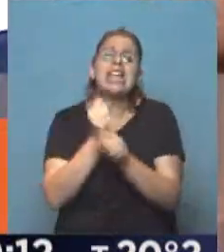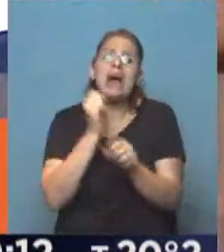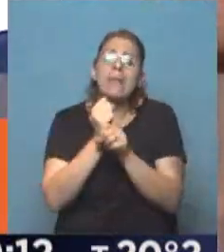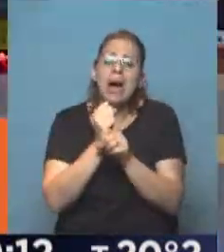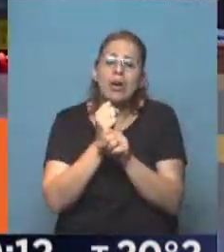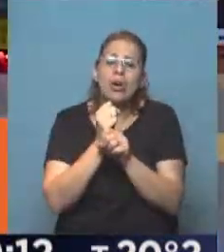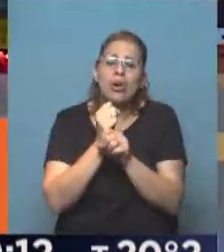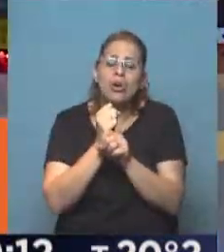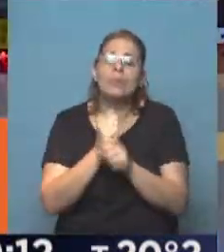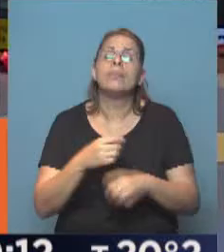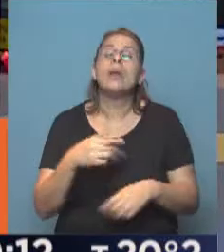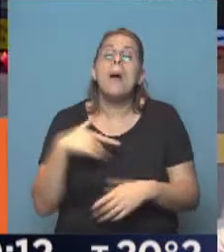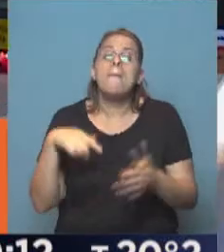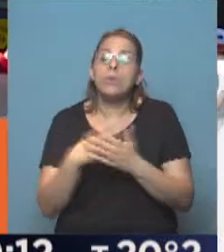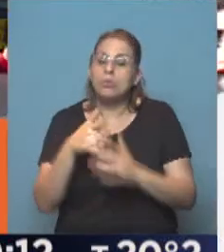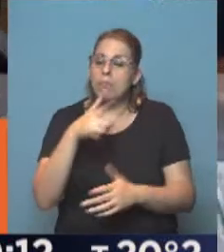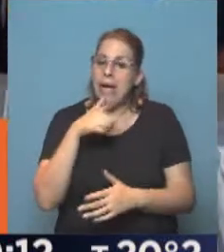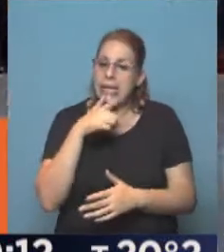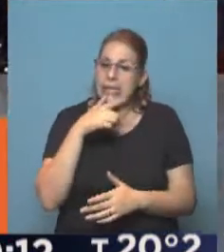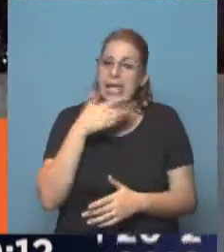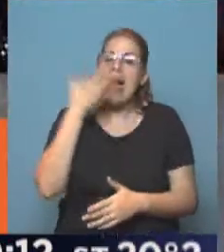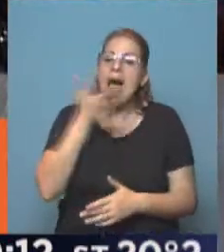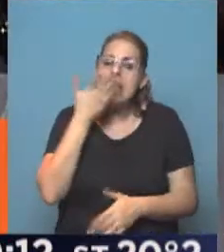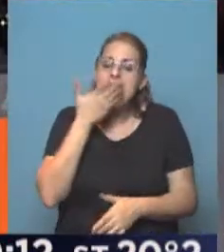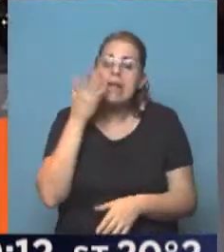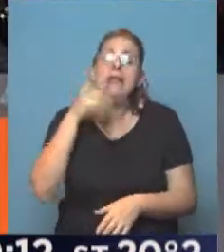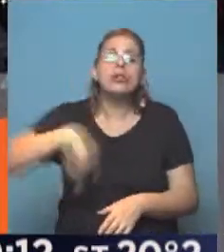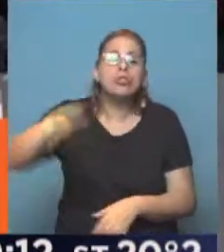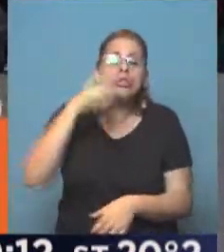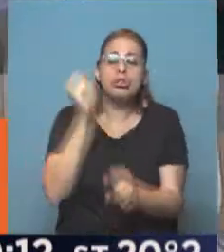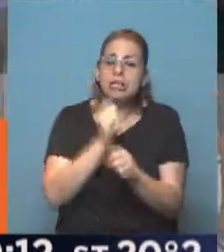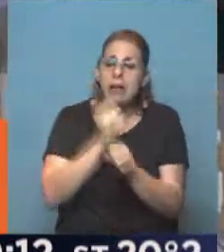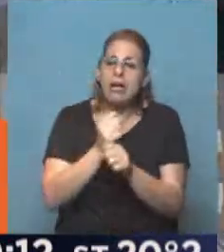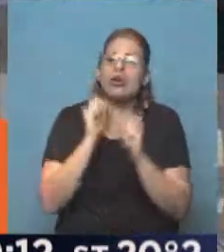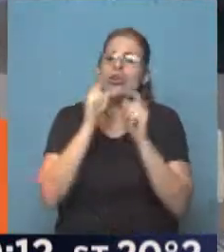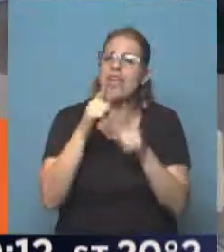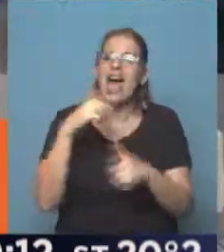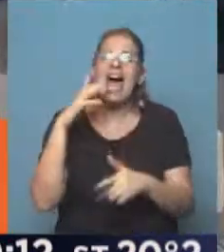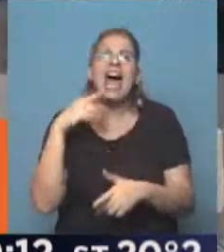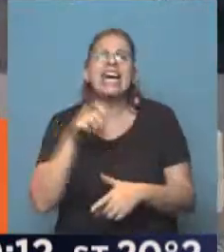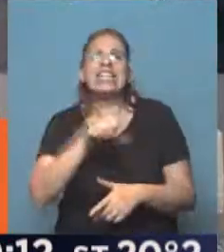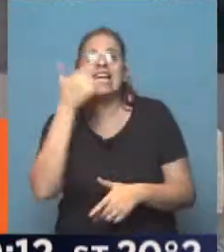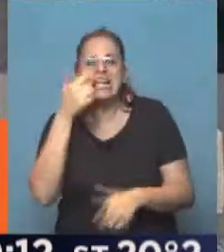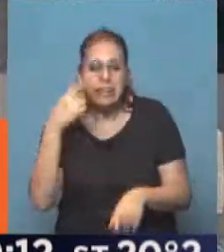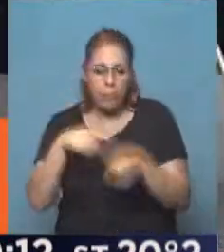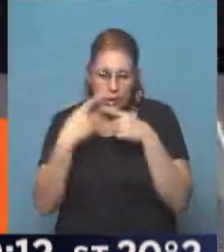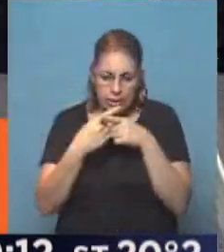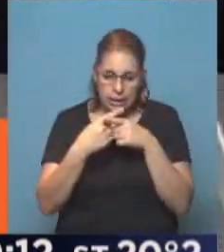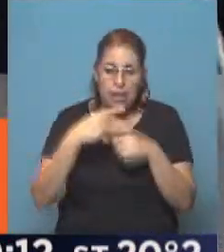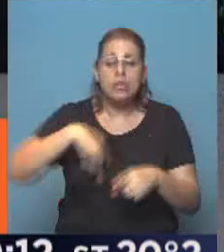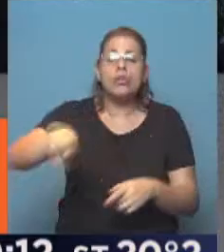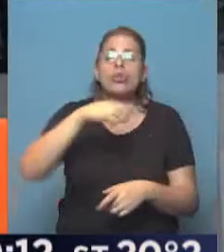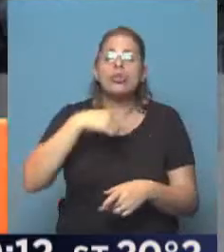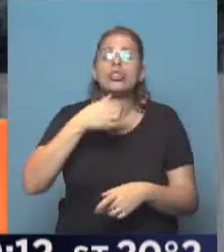profundo desconocimiento, pero parece que hablar de nuestra actividad tiene algún rédito político. Bueno, estamos tratando de